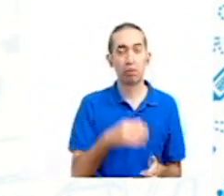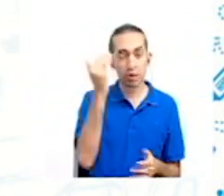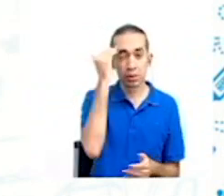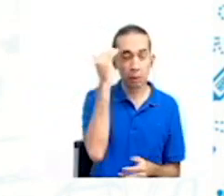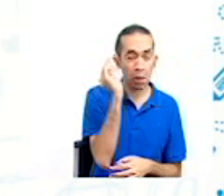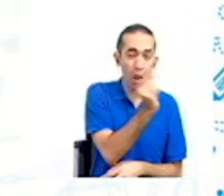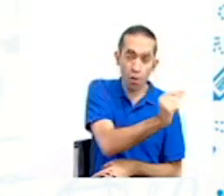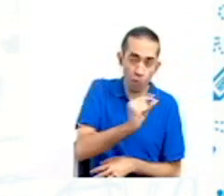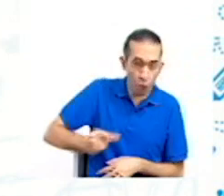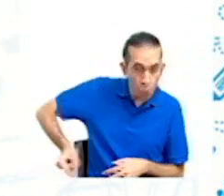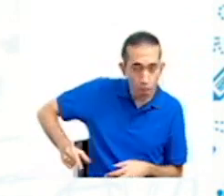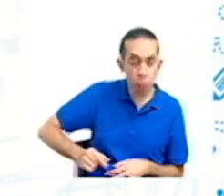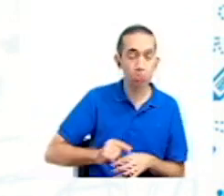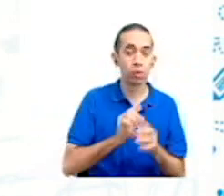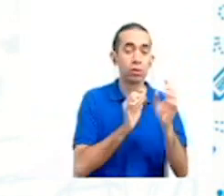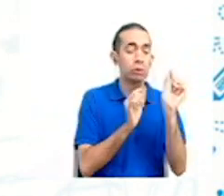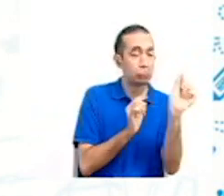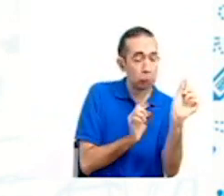arroyos hay un